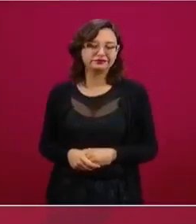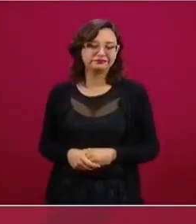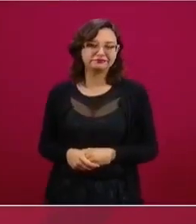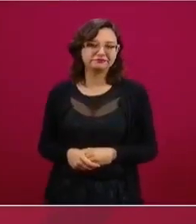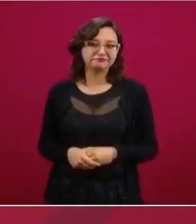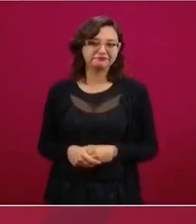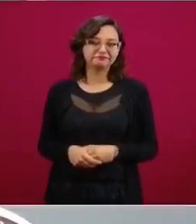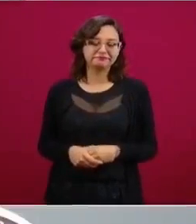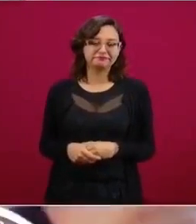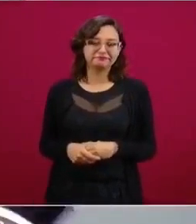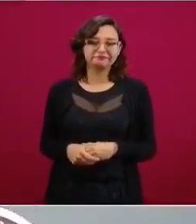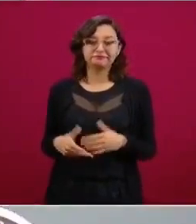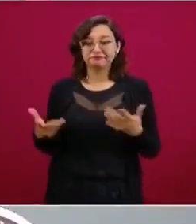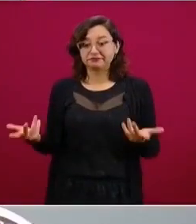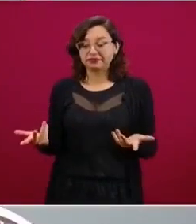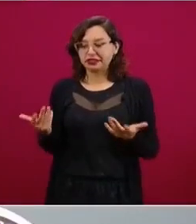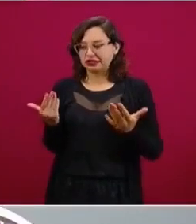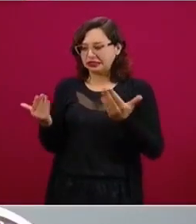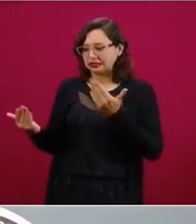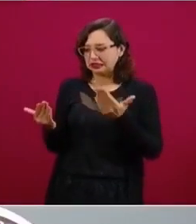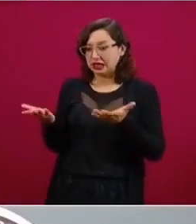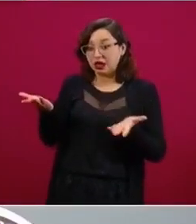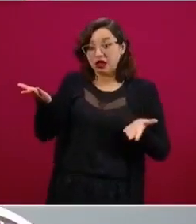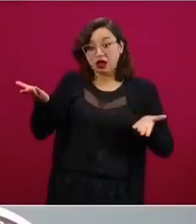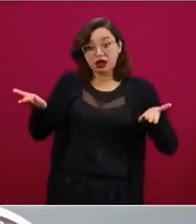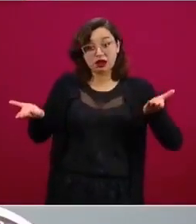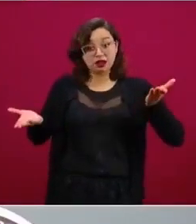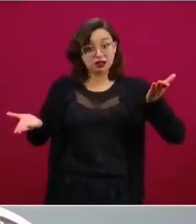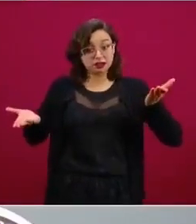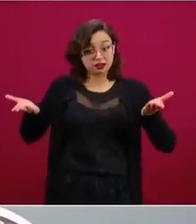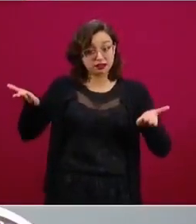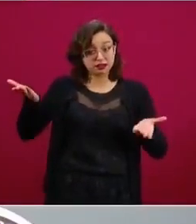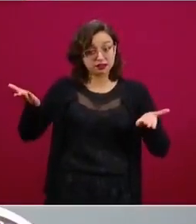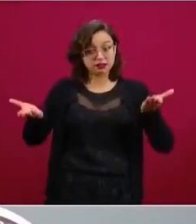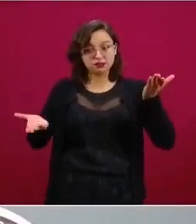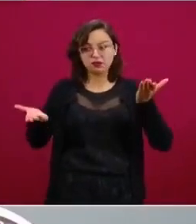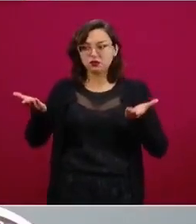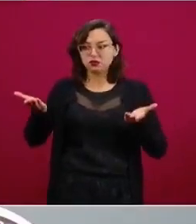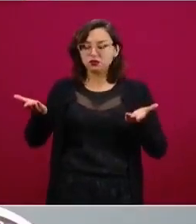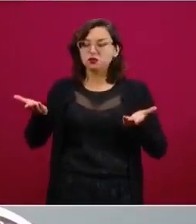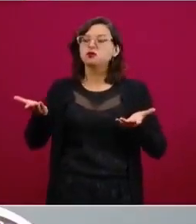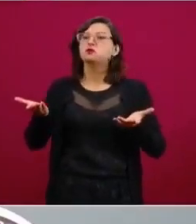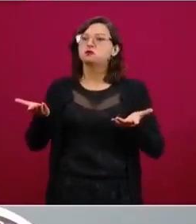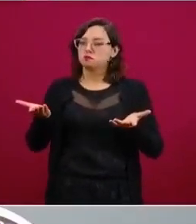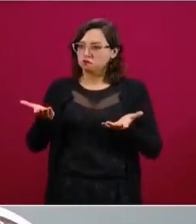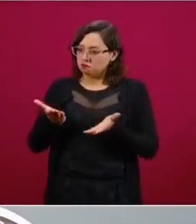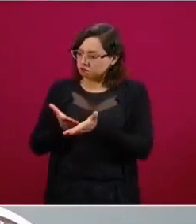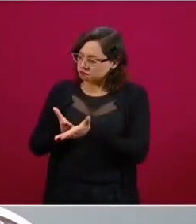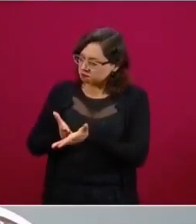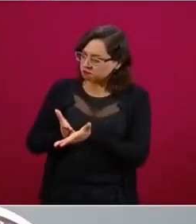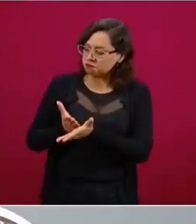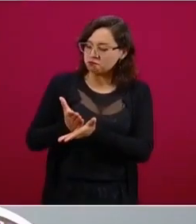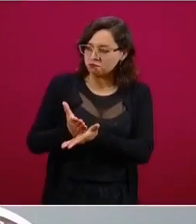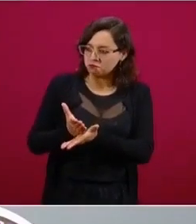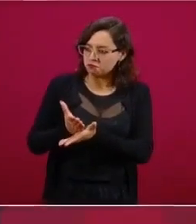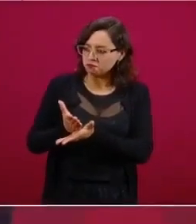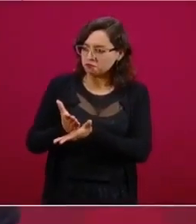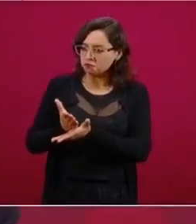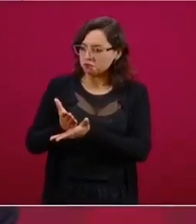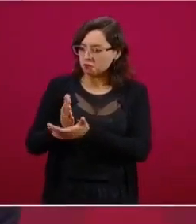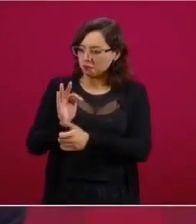la perspectiva. Entonces uno tiene que encontrar el balance correcto entre hacer el bien con una intervención